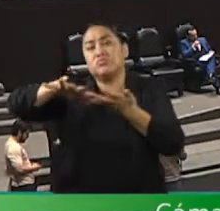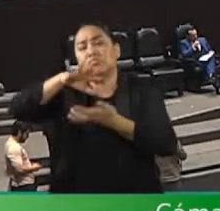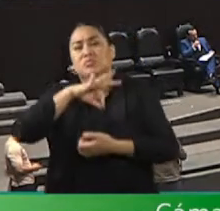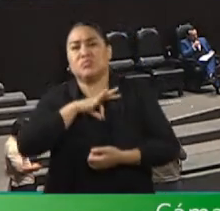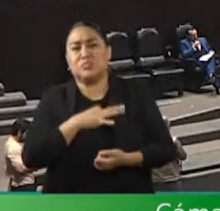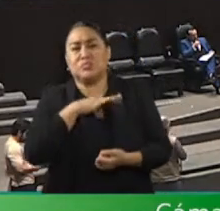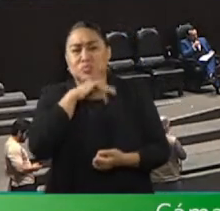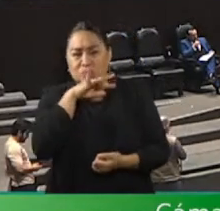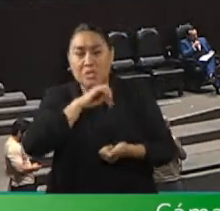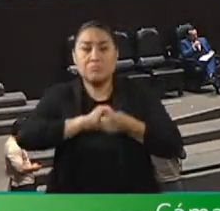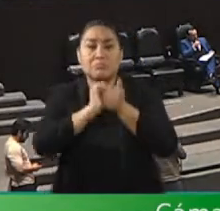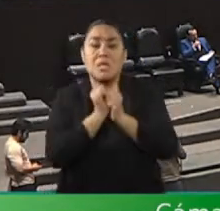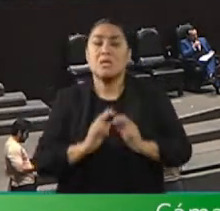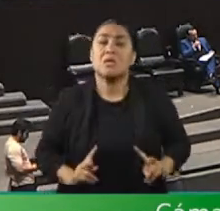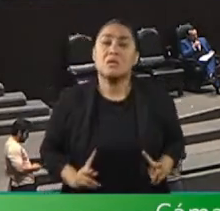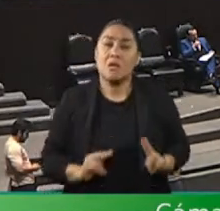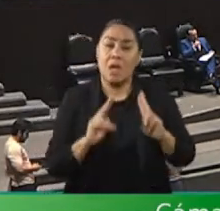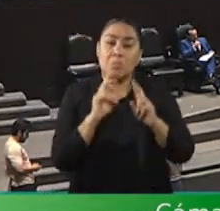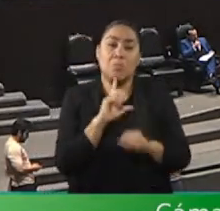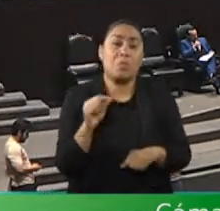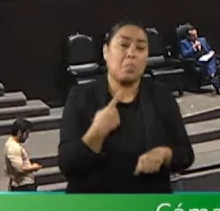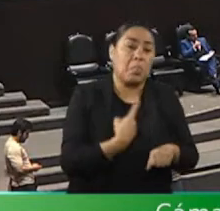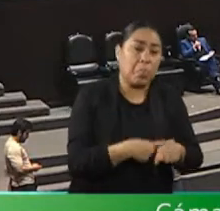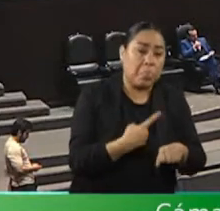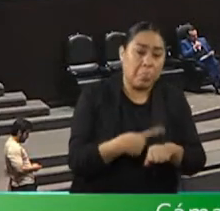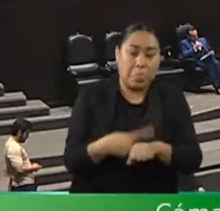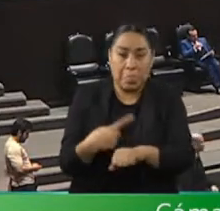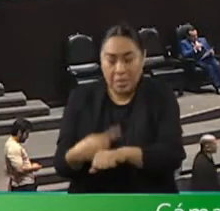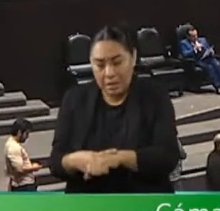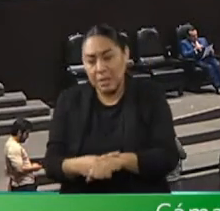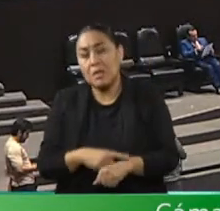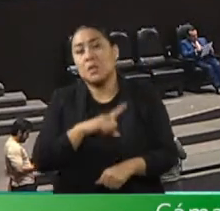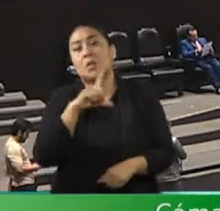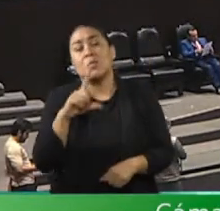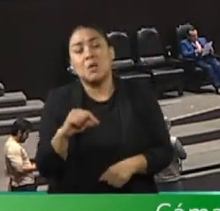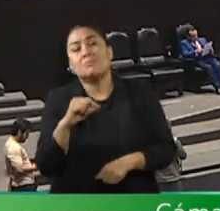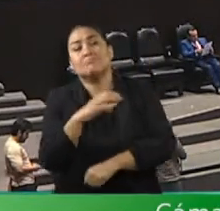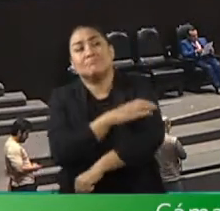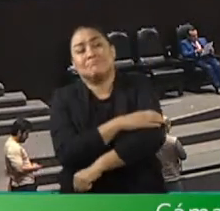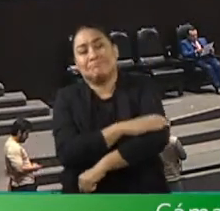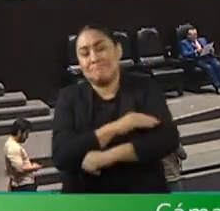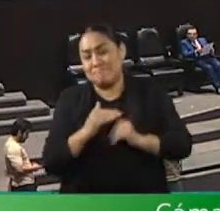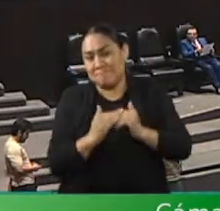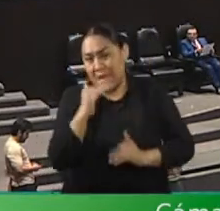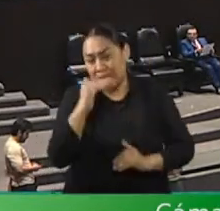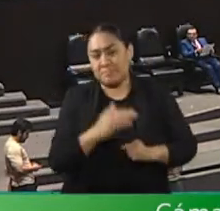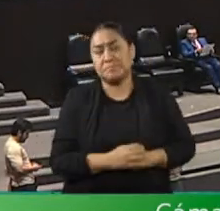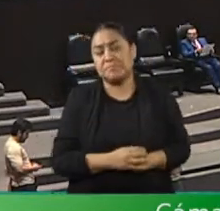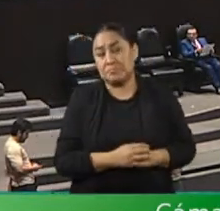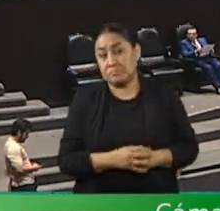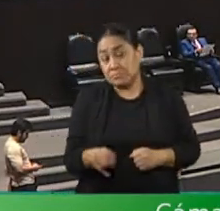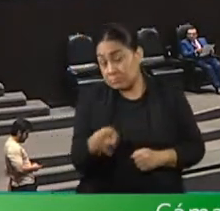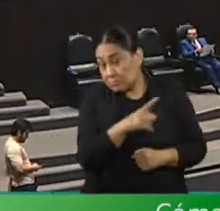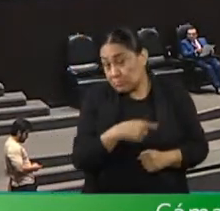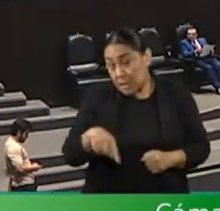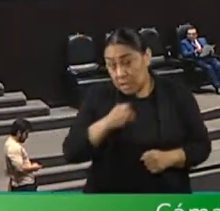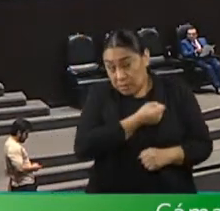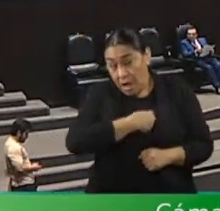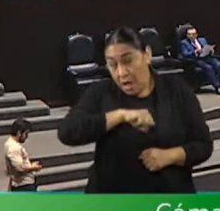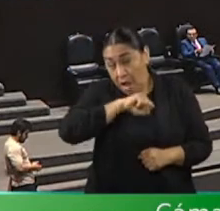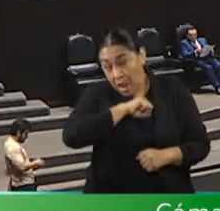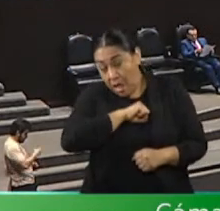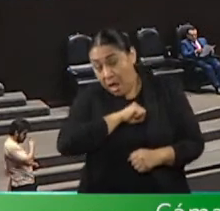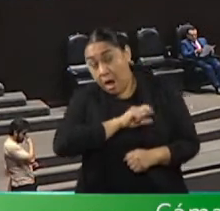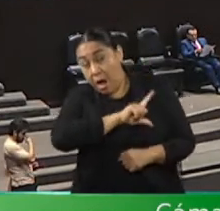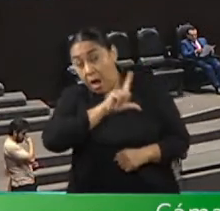que provocan cáncer, enfermedades respiratorias y cardiovasculares. ¿Estamos dispuestos a sacrificar la salud de la